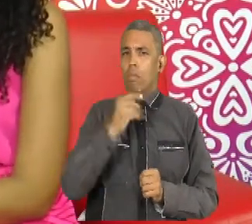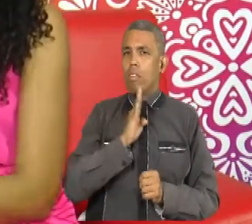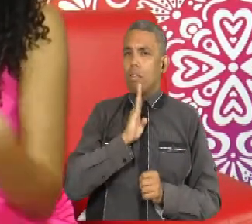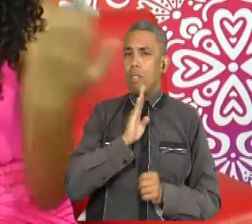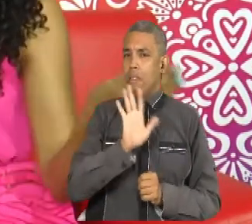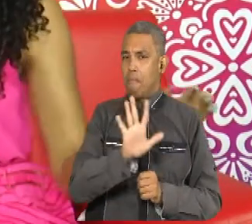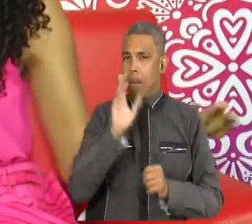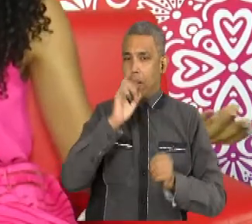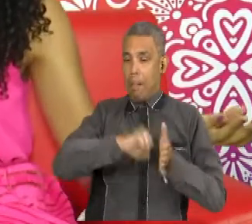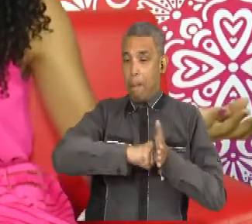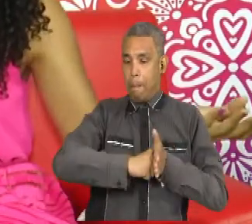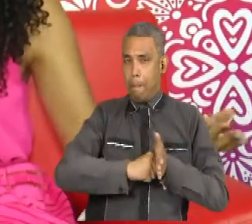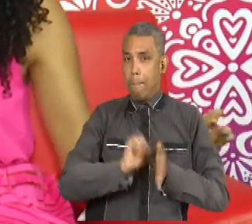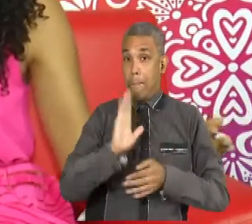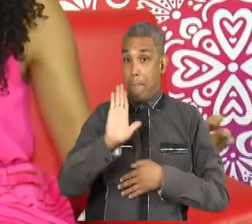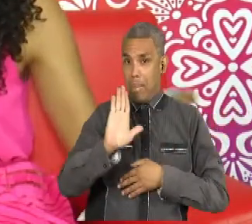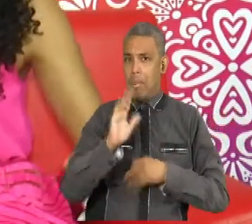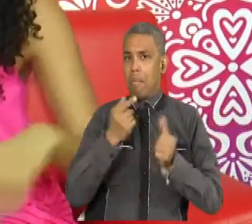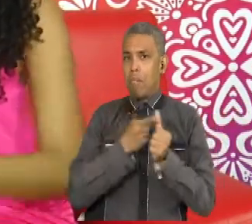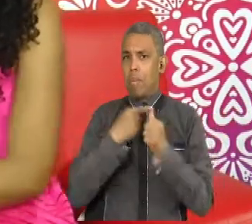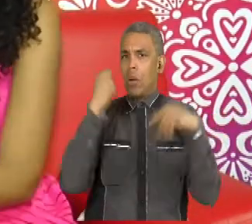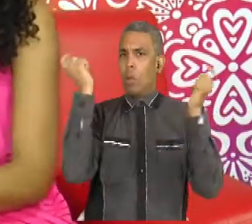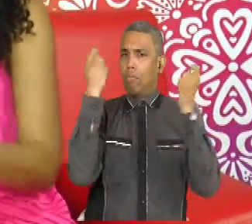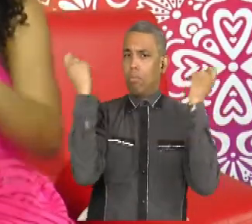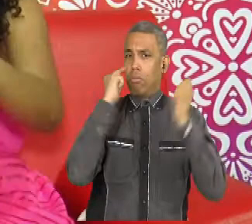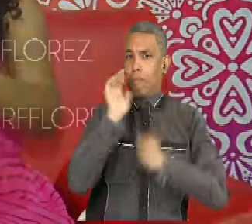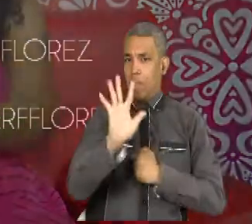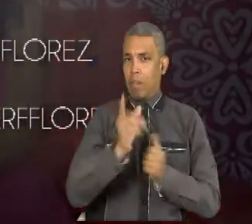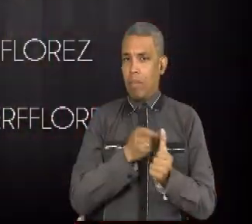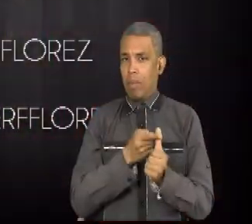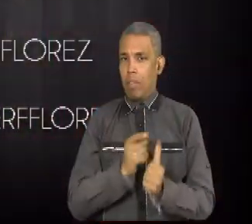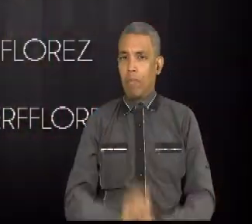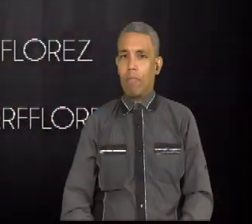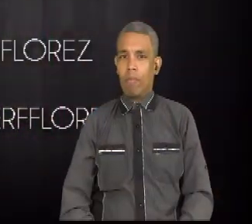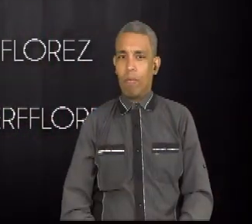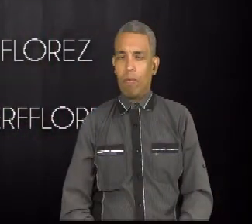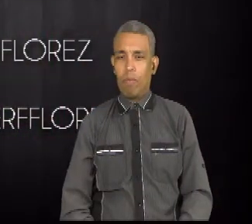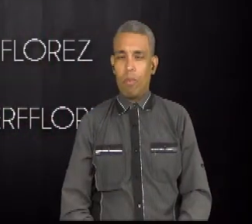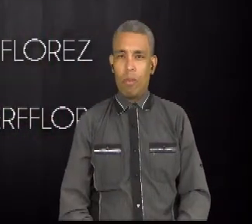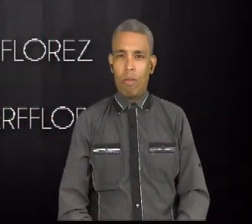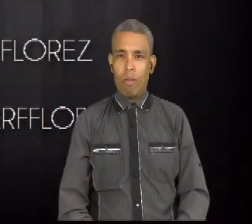estar comentando qué es lo que vamos a ver este viernes aquí en la cervecería. Un momentico, ya volvemos.